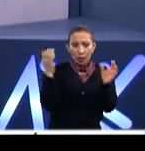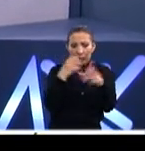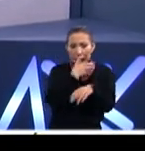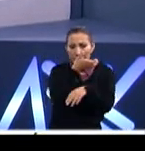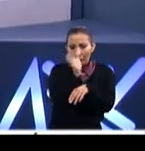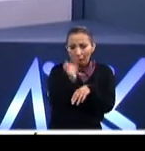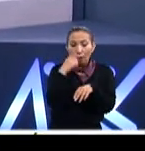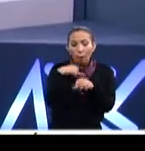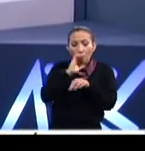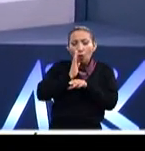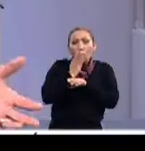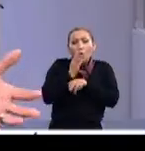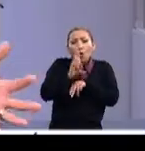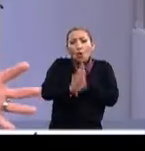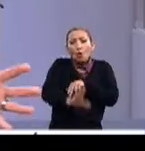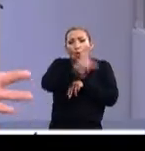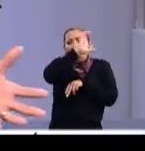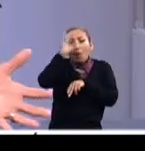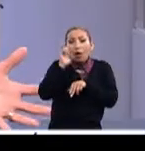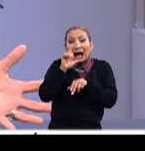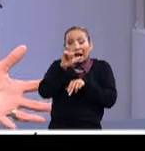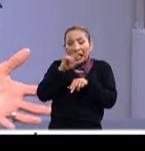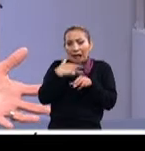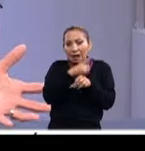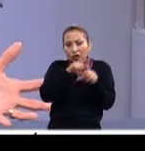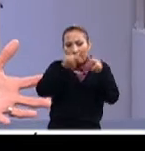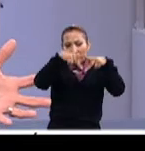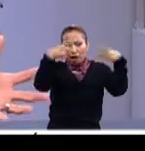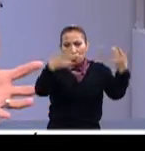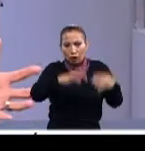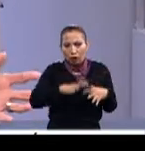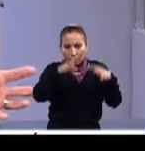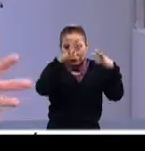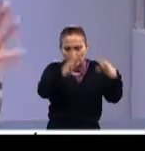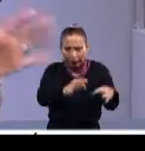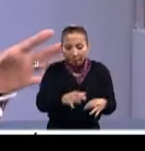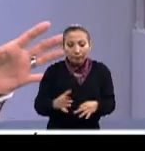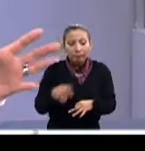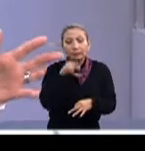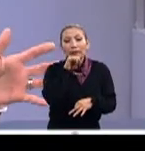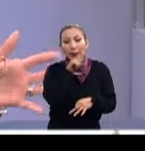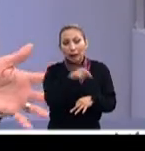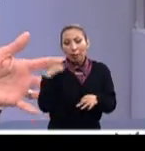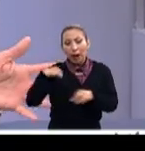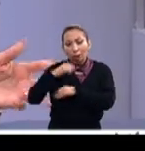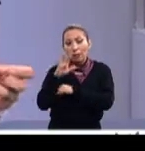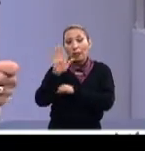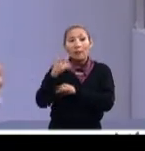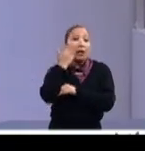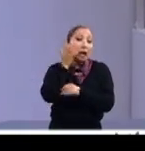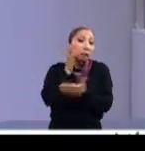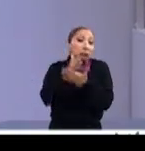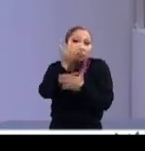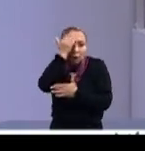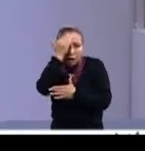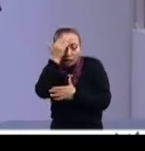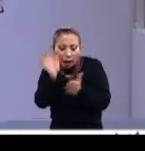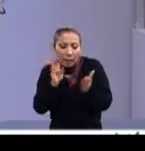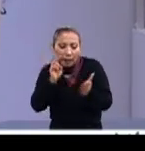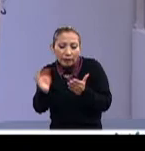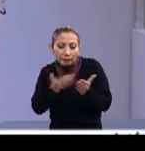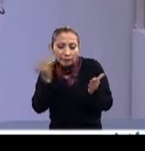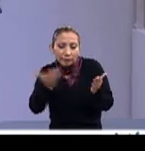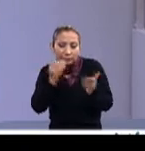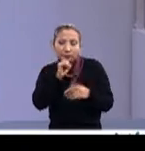las fotografías del periódico El Nacional, de este periódico oficial, que también están ahí para su consulta. Y eso ha